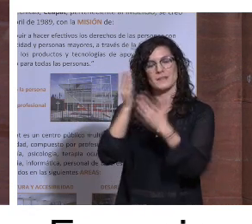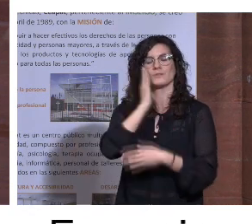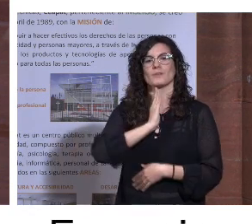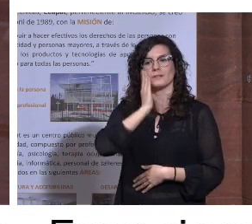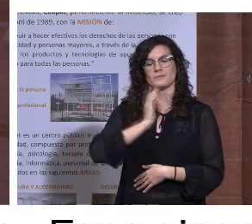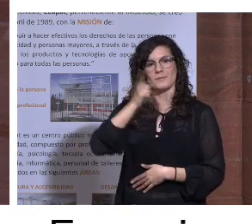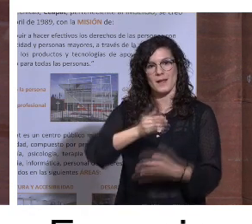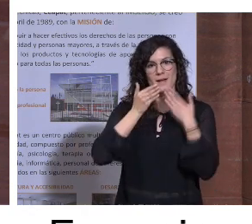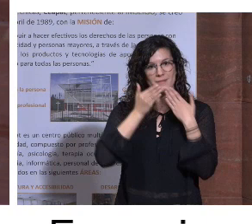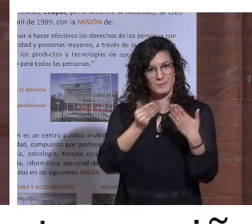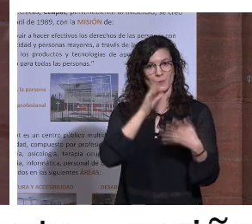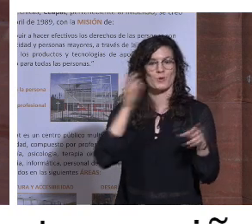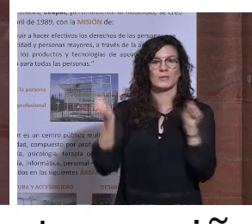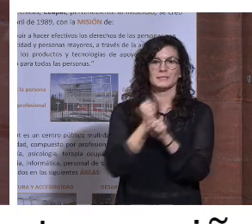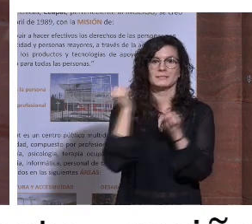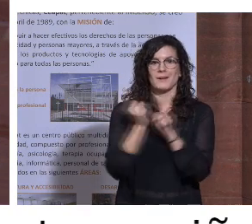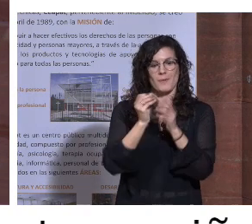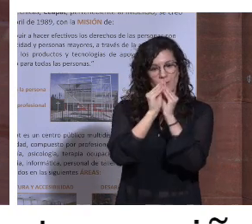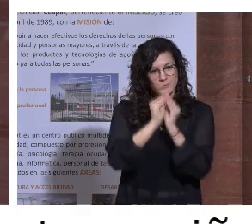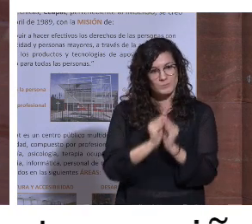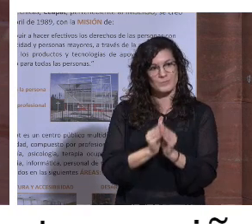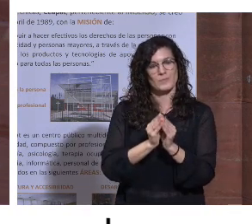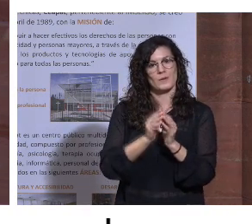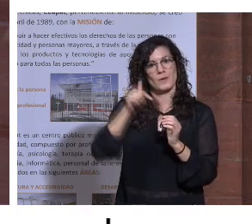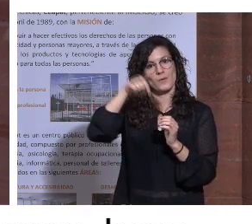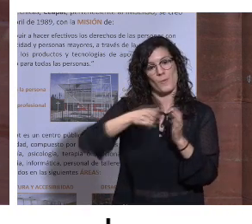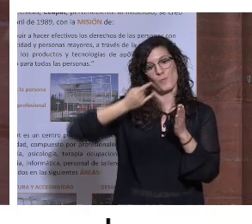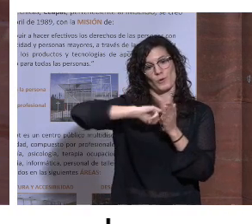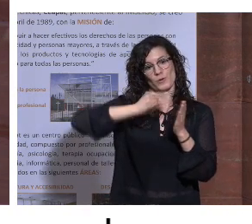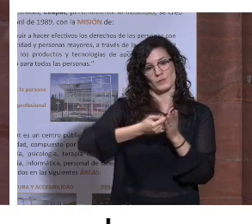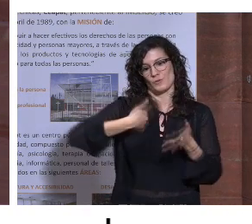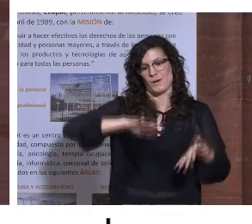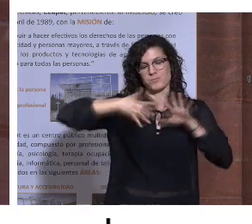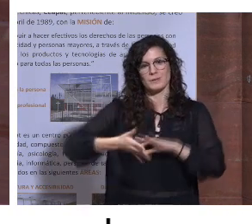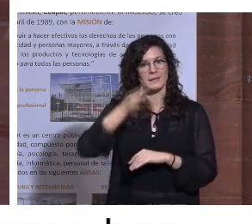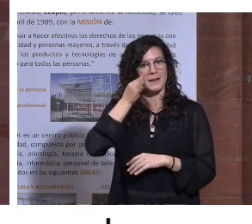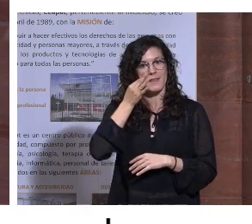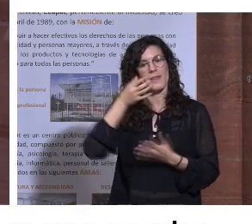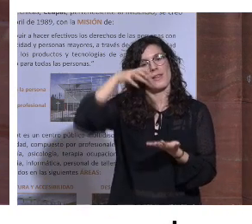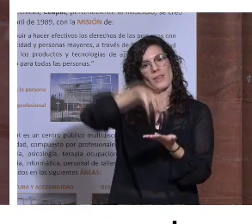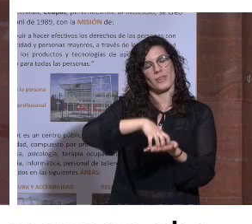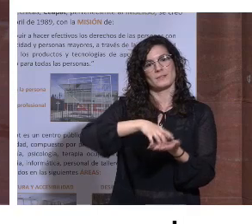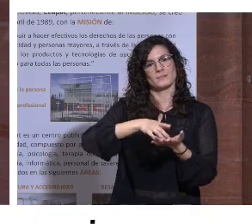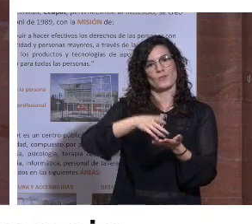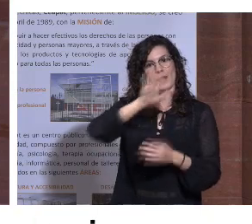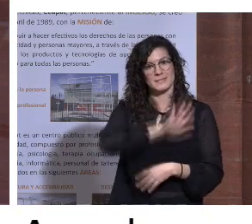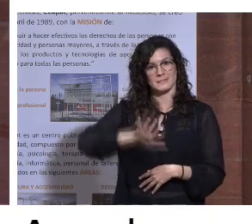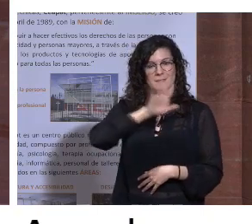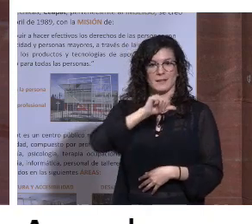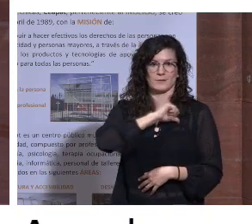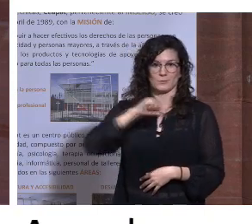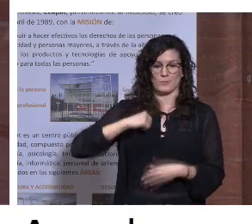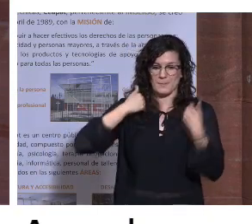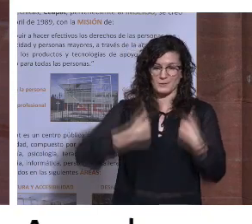agradecimiento por el trabajo que han desarrollado haciendo posible el proyecto hoy realidad del Centro Estatal de Autonomía Personal y Ayudas Técnicas del